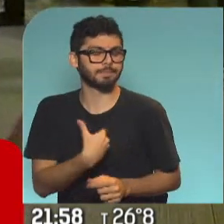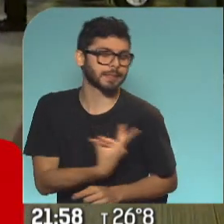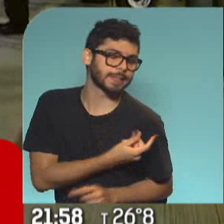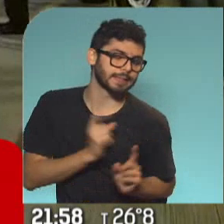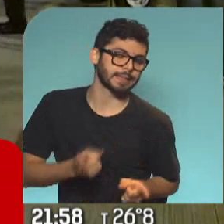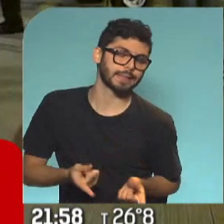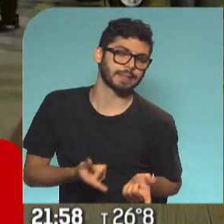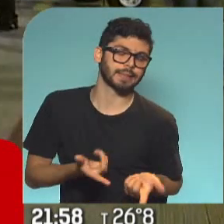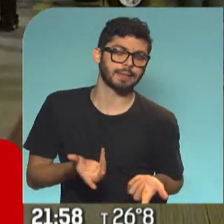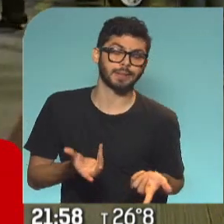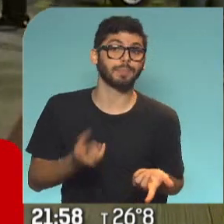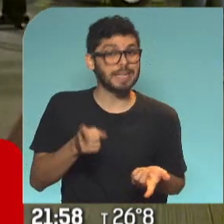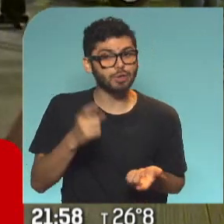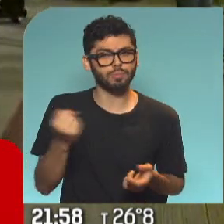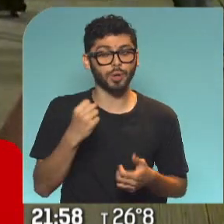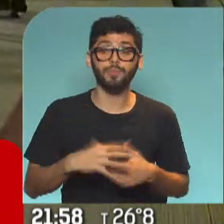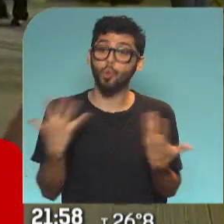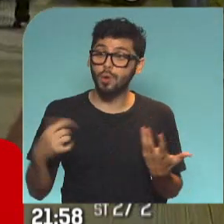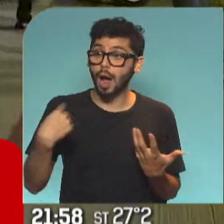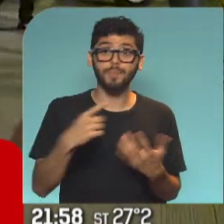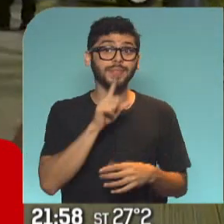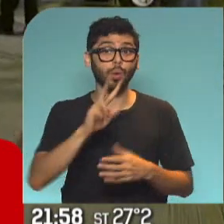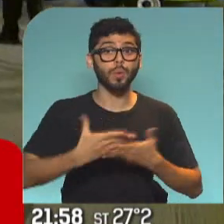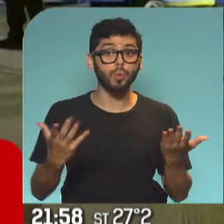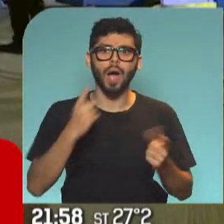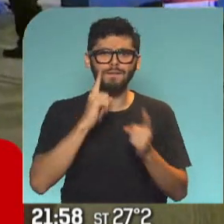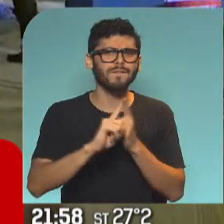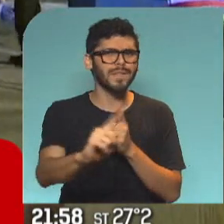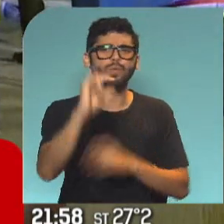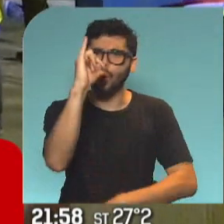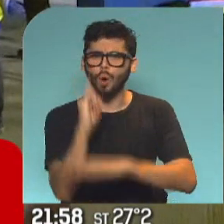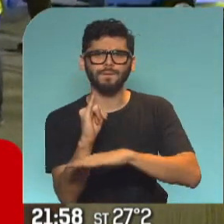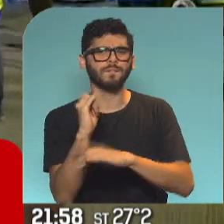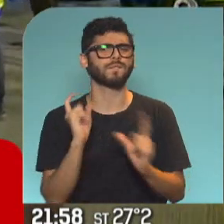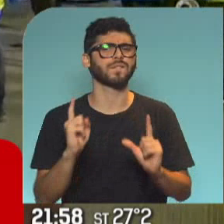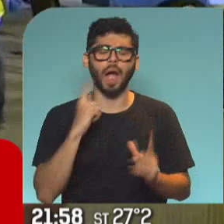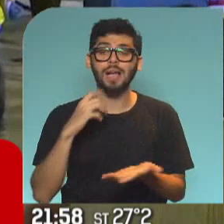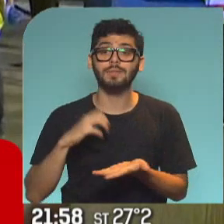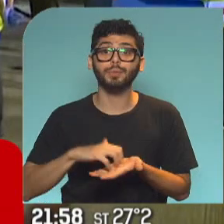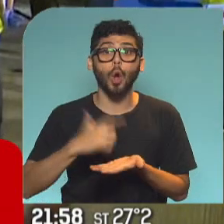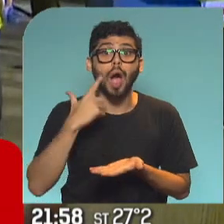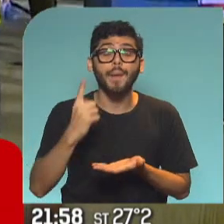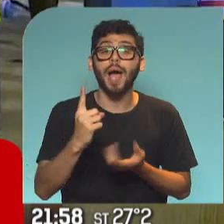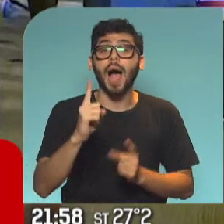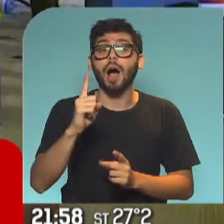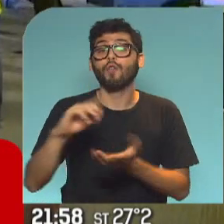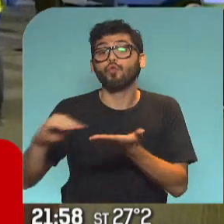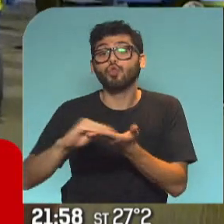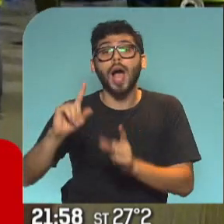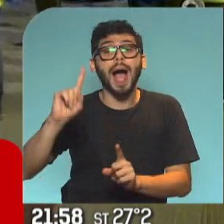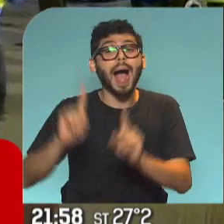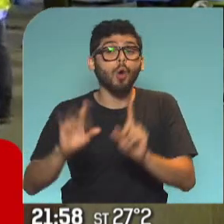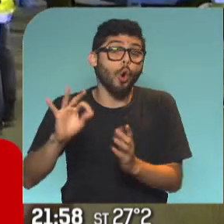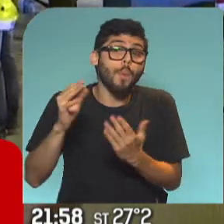trata. Así es. Bueno, aquí estamos en vivo en la televisión pública esperando la palabra de alguno de los funcionarios o de